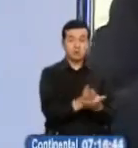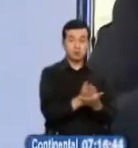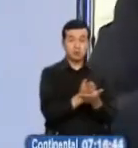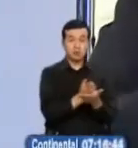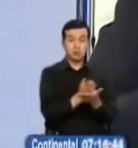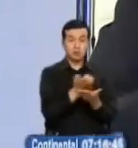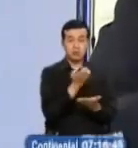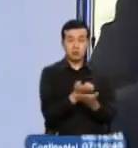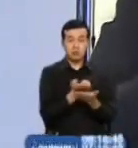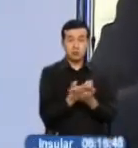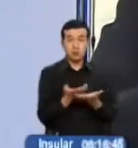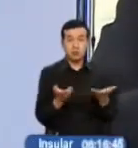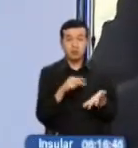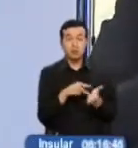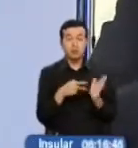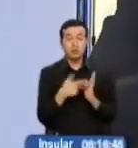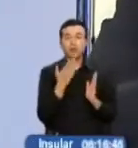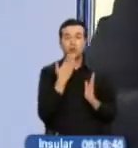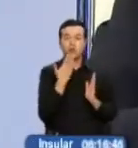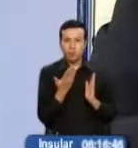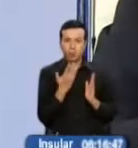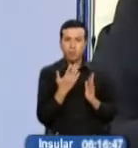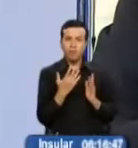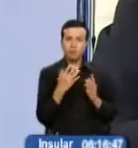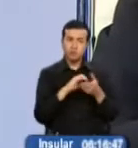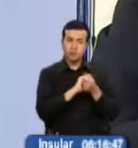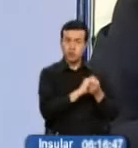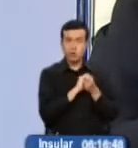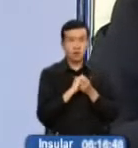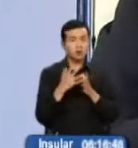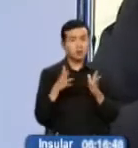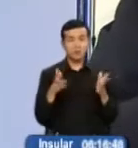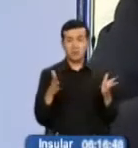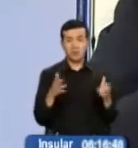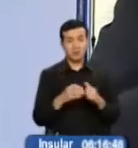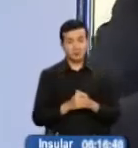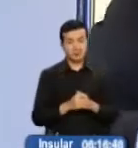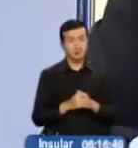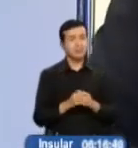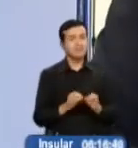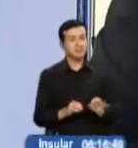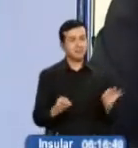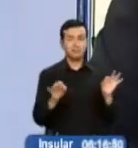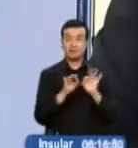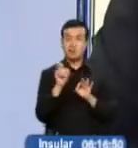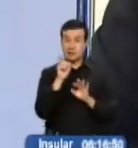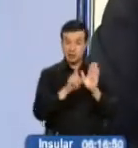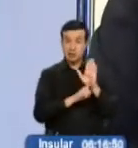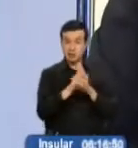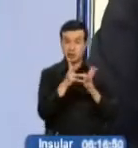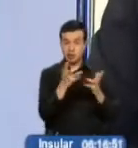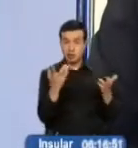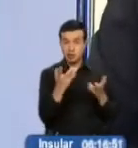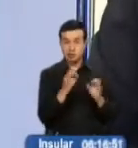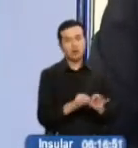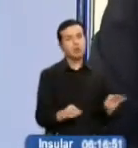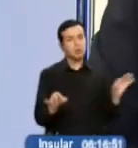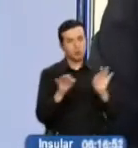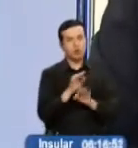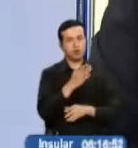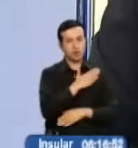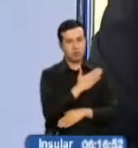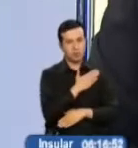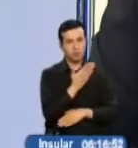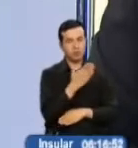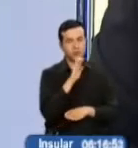es una economía entonces construida con bases solidarias. Nunca alcanzaremos el desarrollo si no creemos